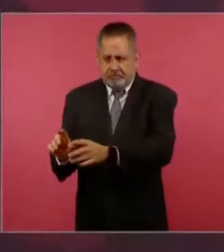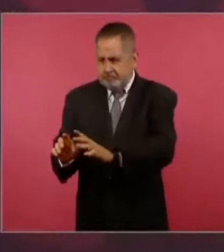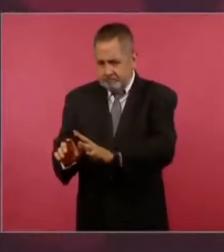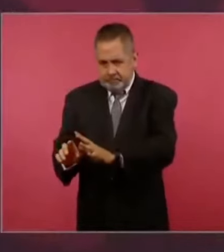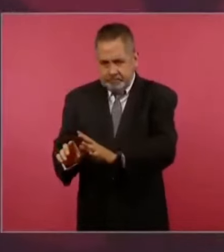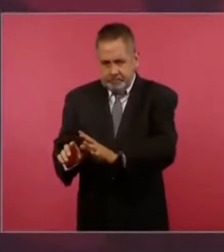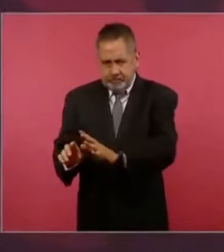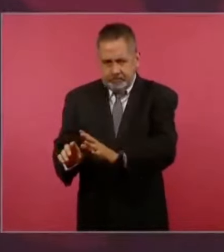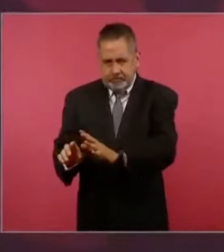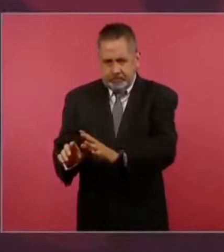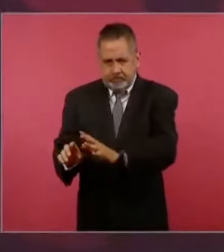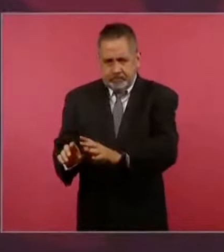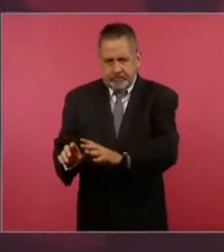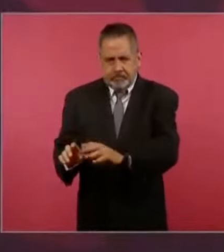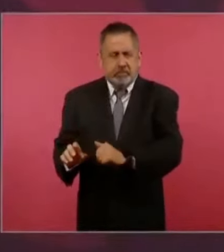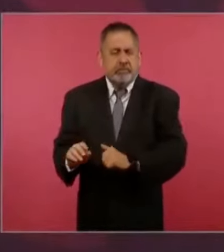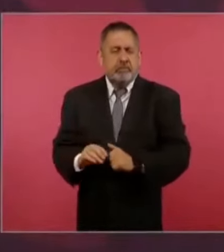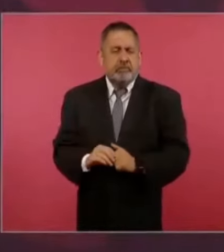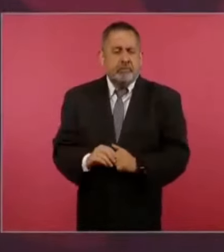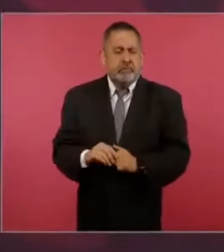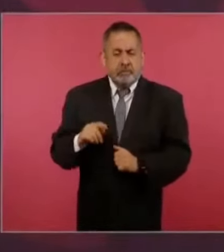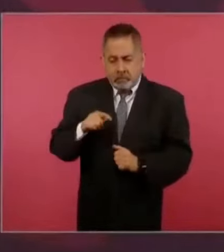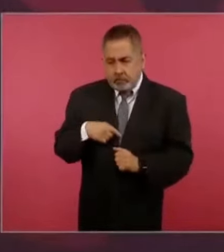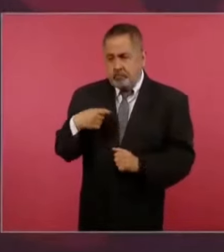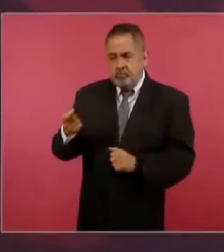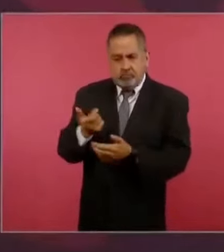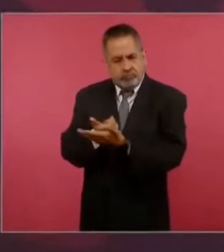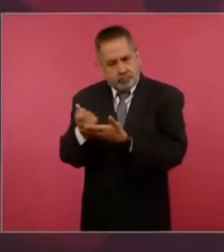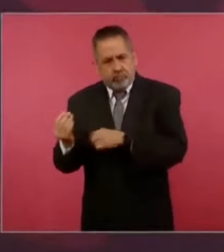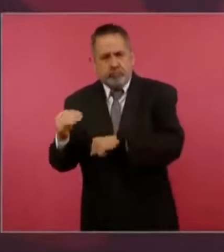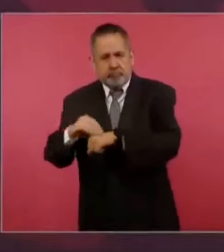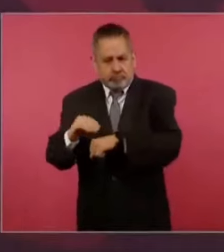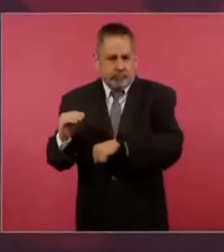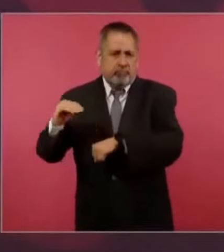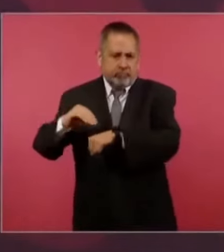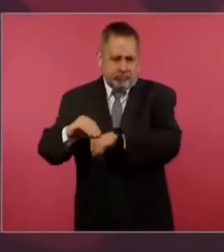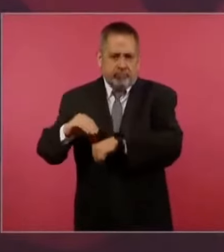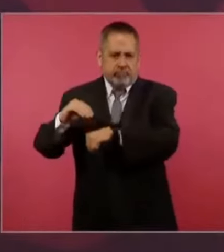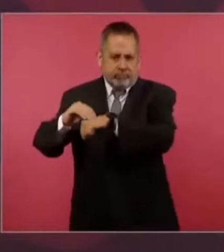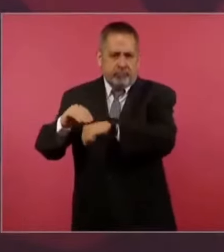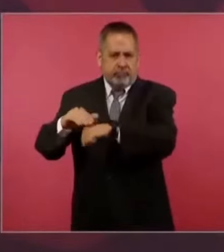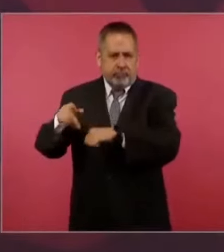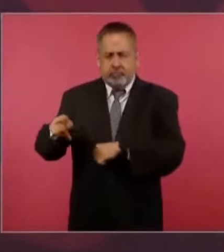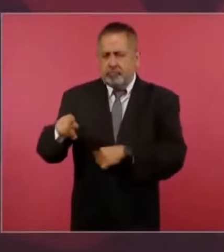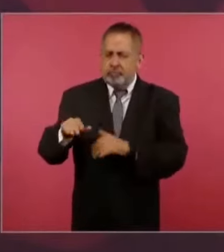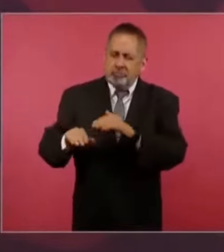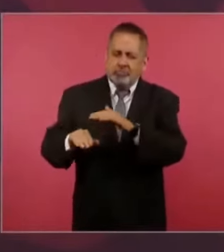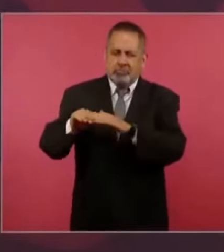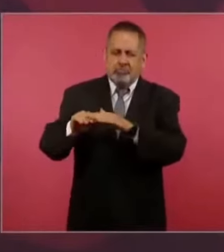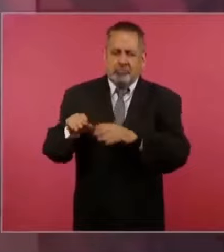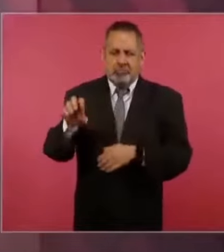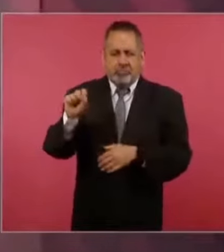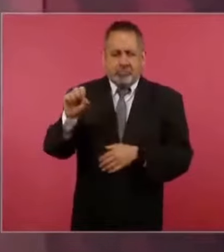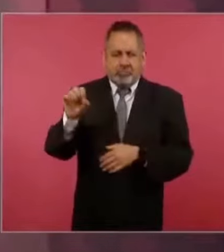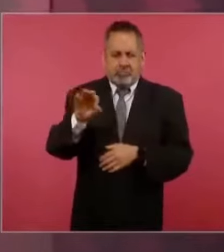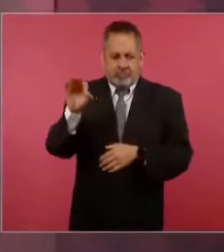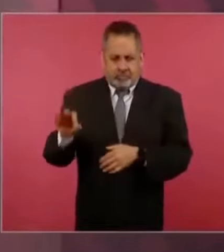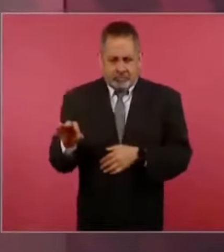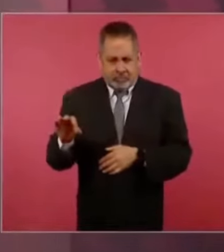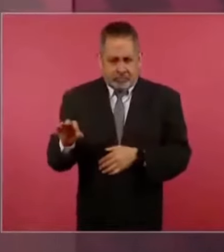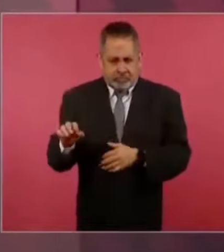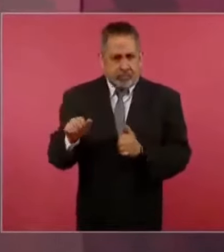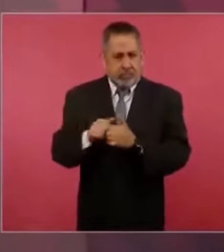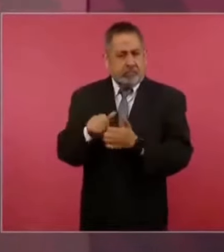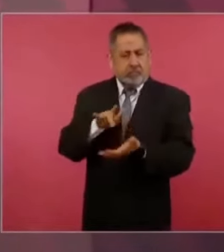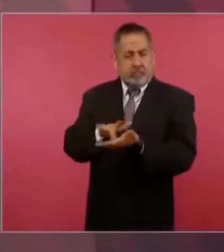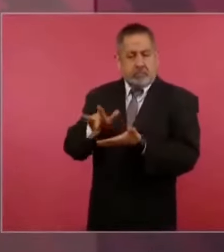a a este aumentando iba a llegar hasta el 60 con el apoyo